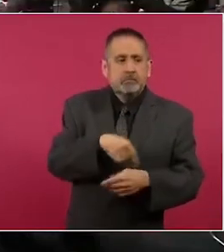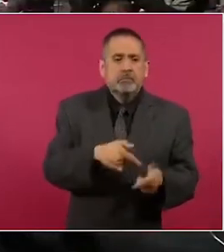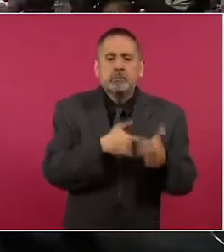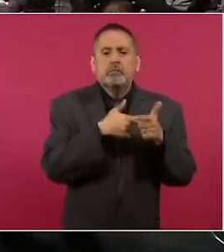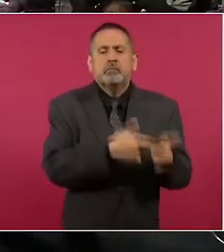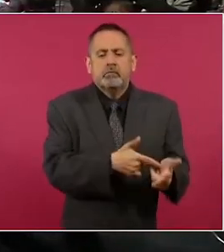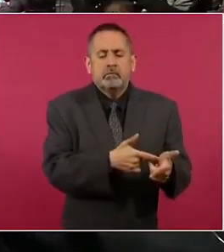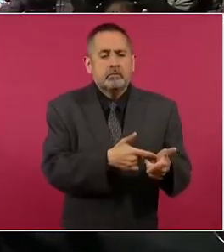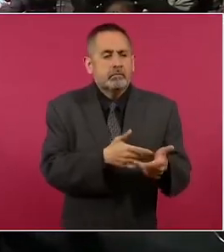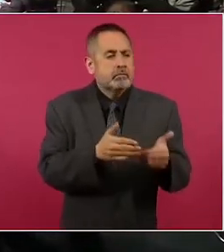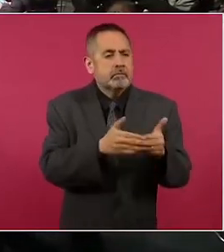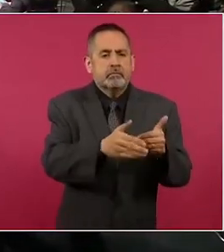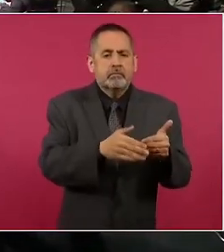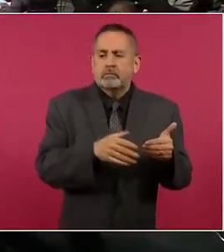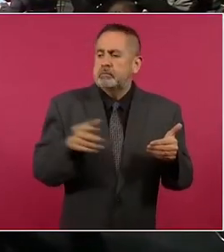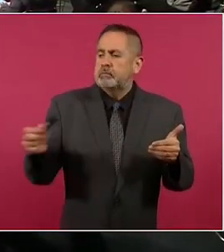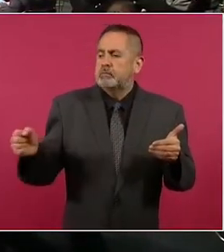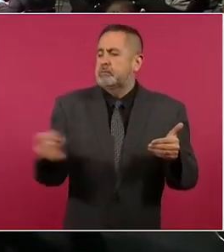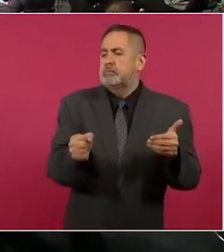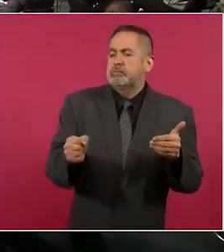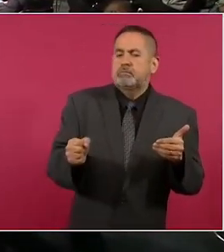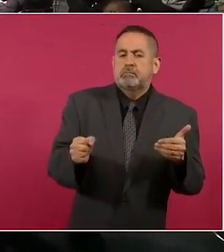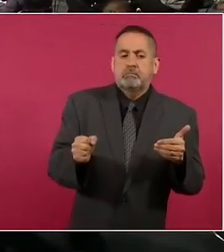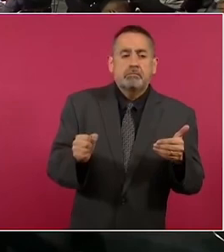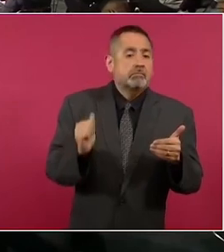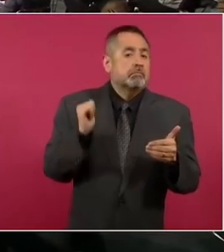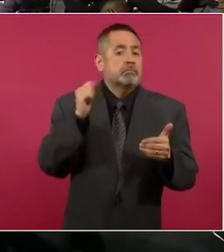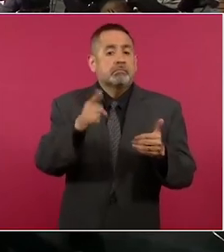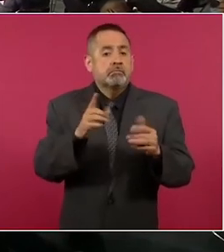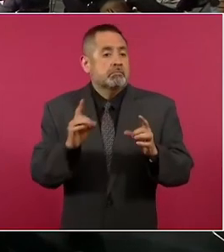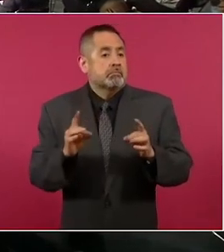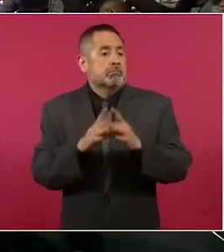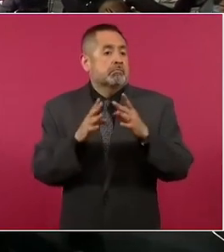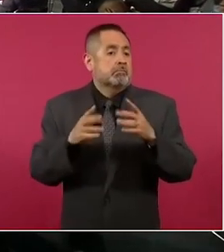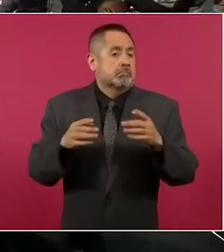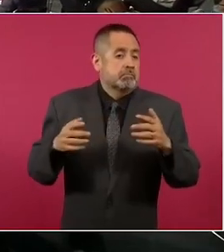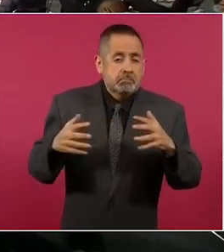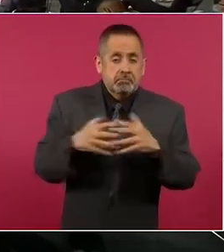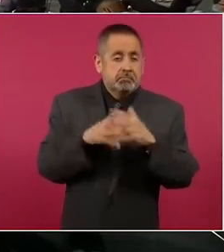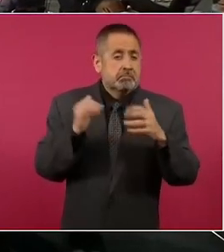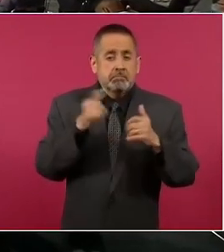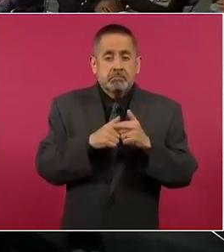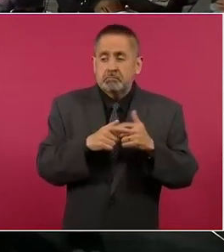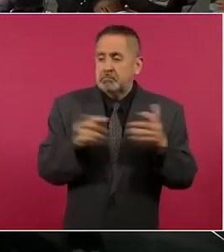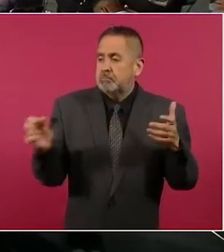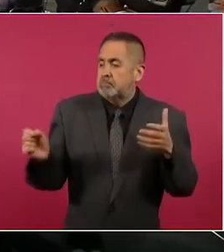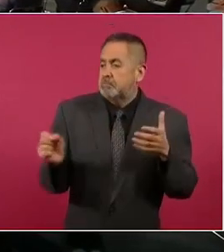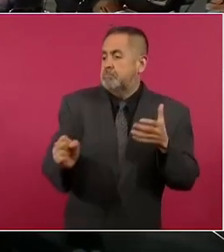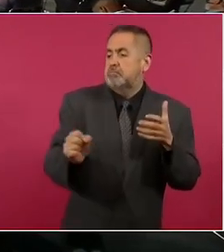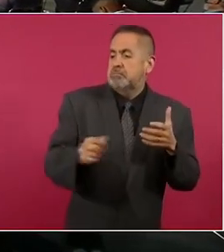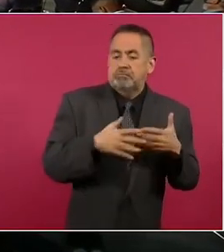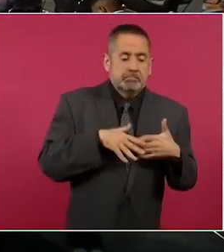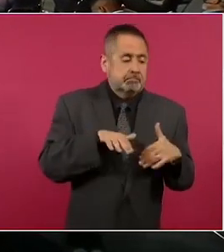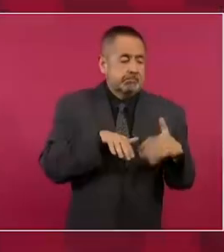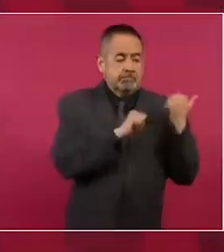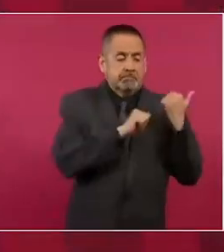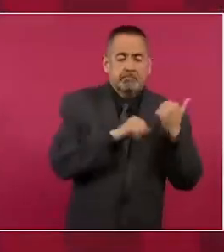poner por delante a la gente cuando hay una acción de la Guardia